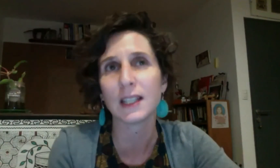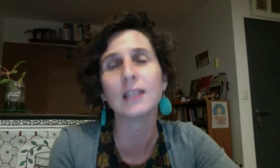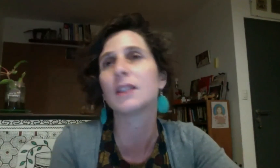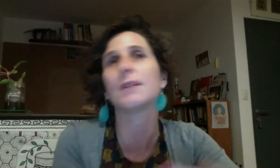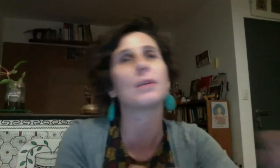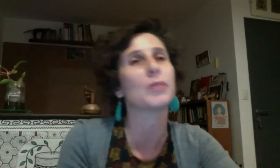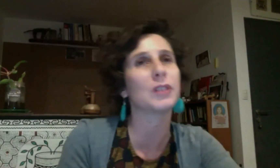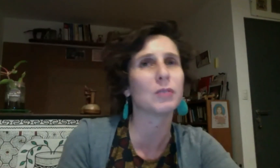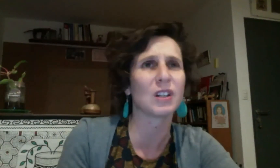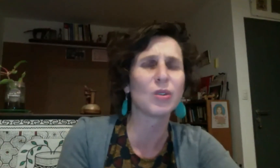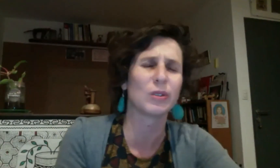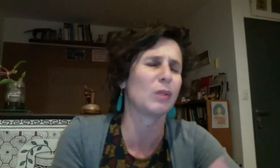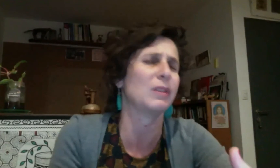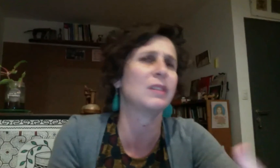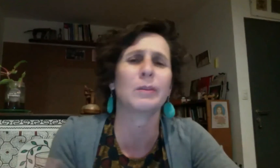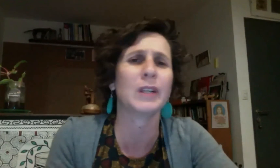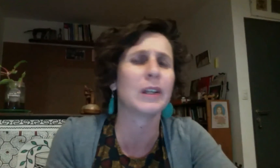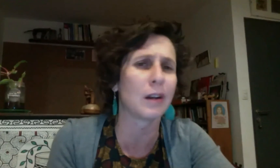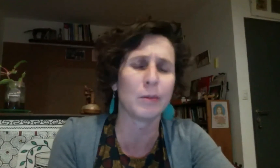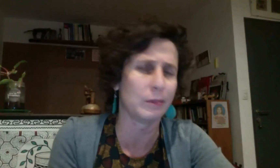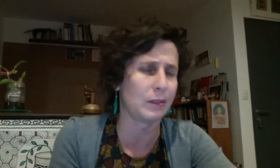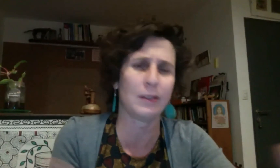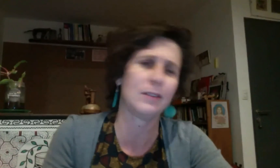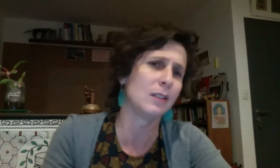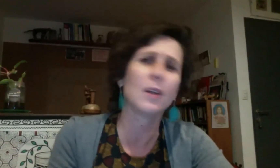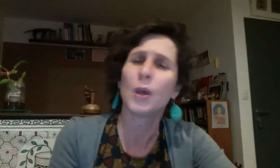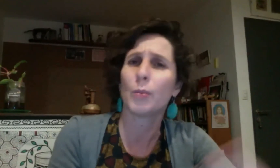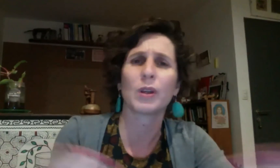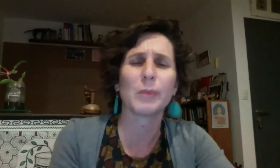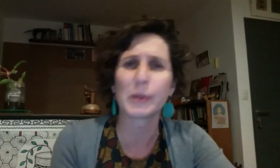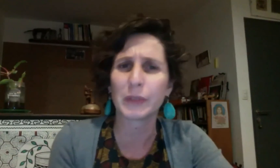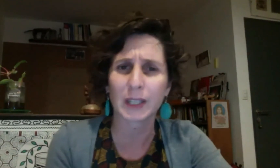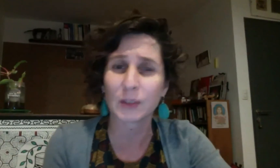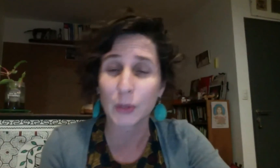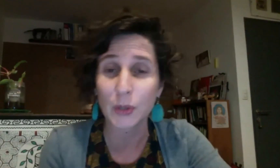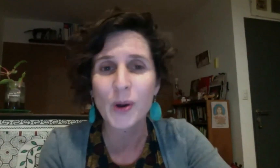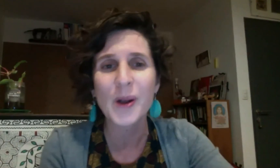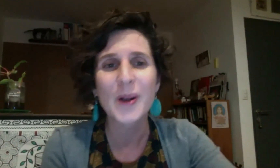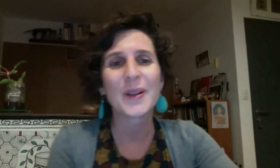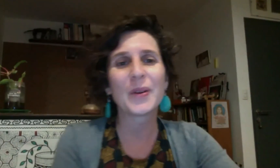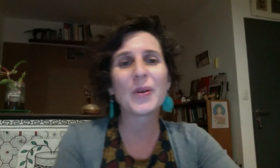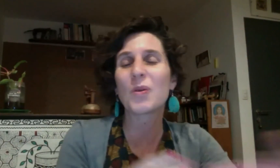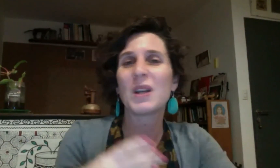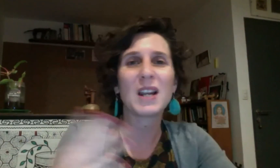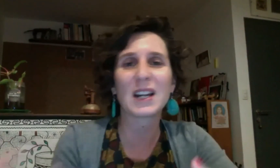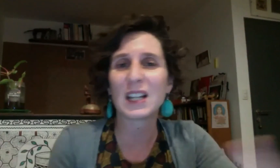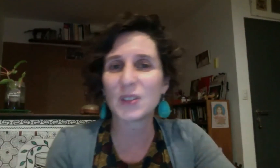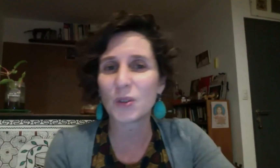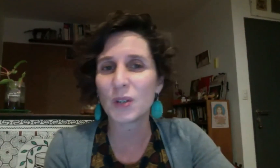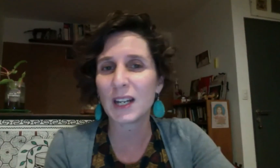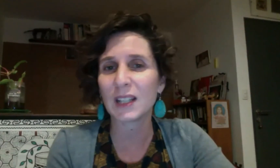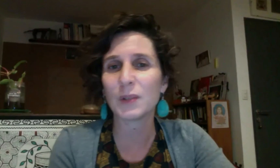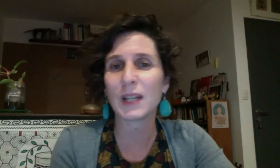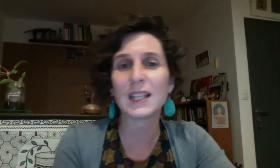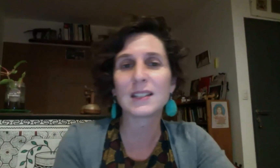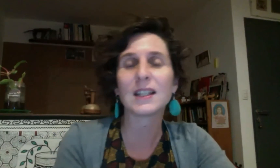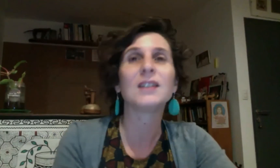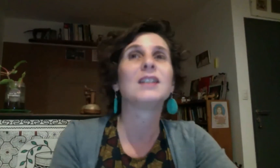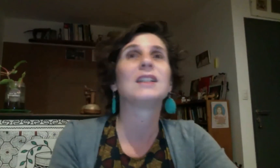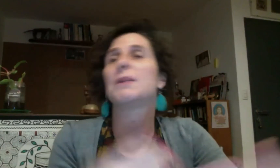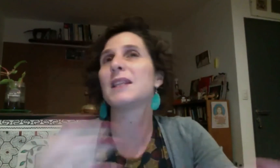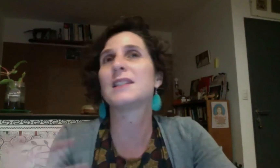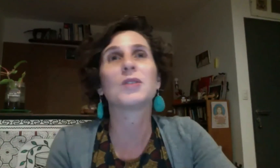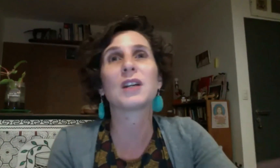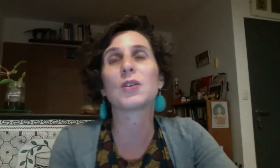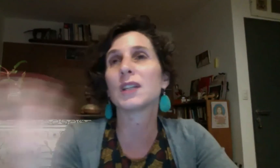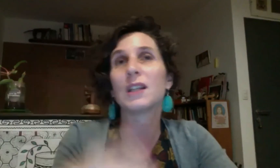es él, te va a responder otra cosa, de repente te mira raro y te va a decir, ¿por qué me preguntas qué soy yo? ¿No? O cuál es la relación con la naturaleza, te